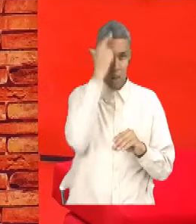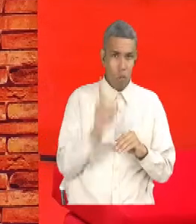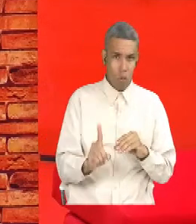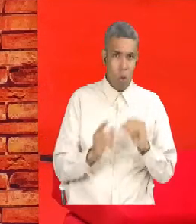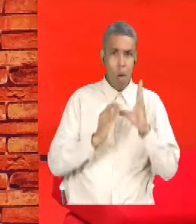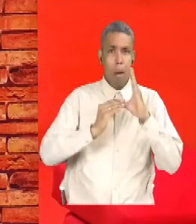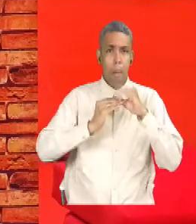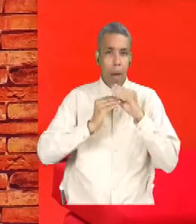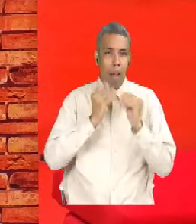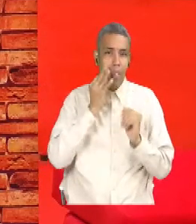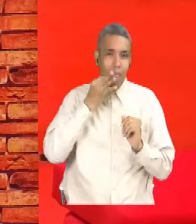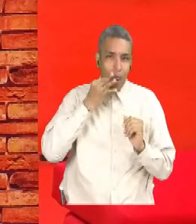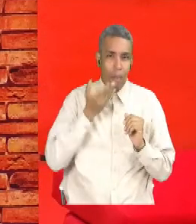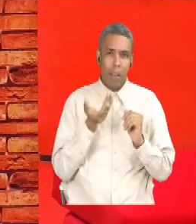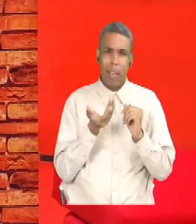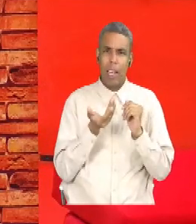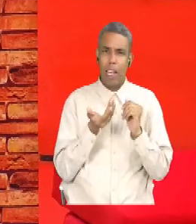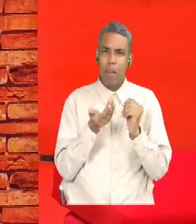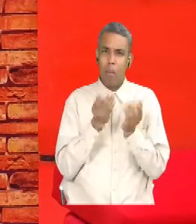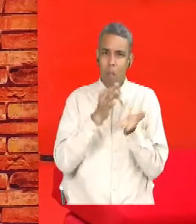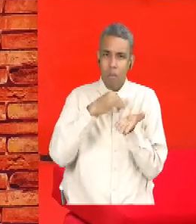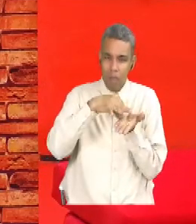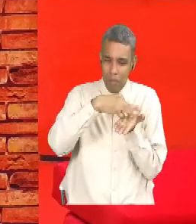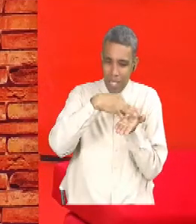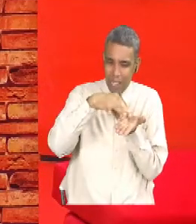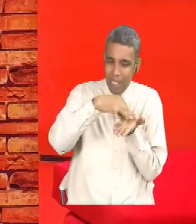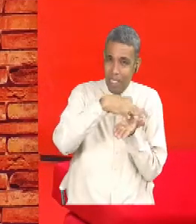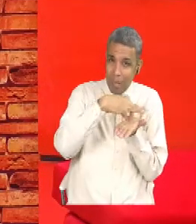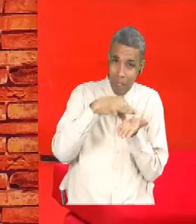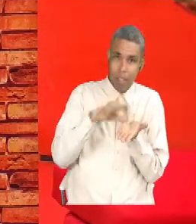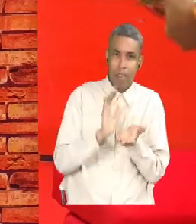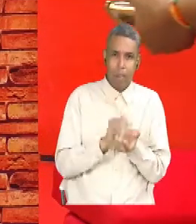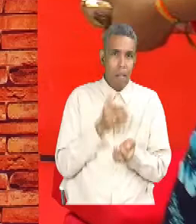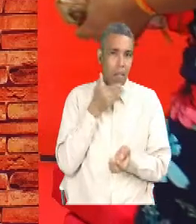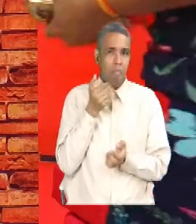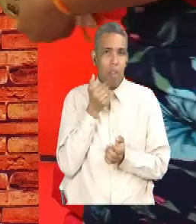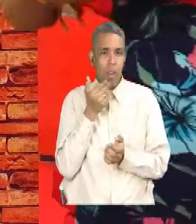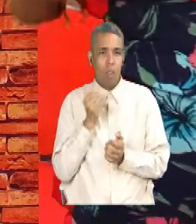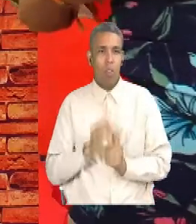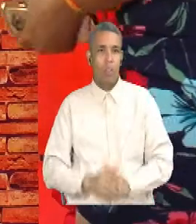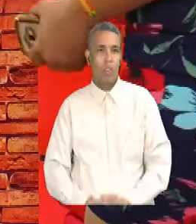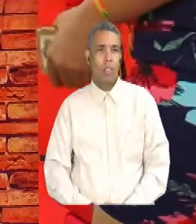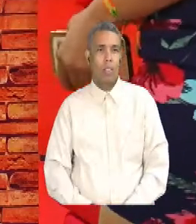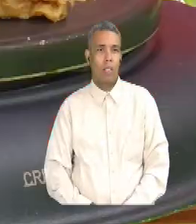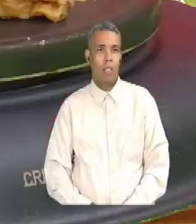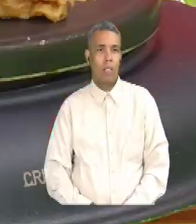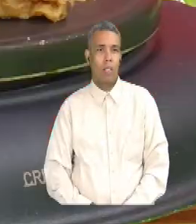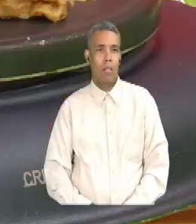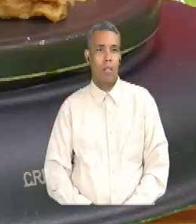nos aporta fibra en nuestro organismo. Las harinas blancas, pues, poco nos aportan.